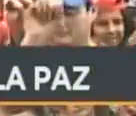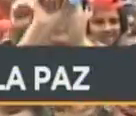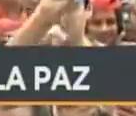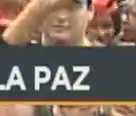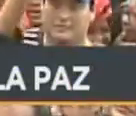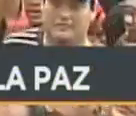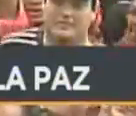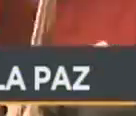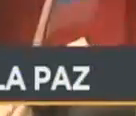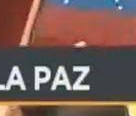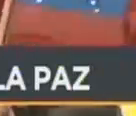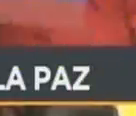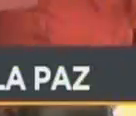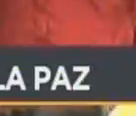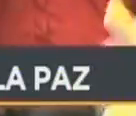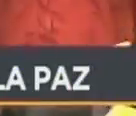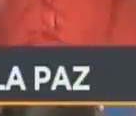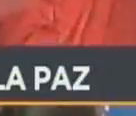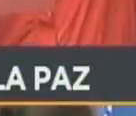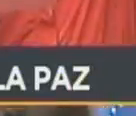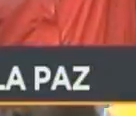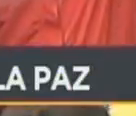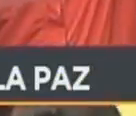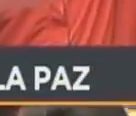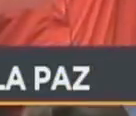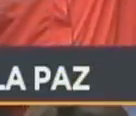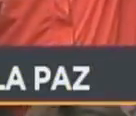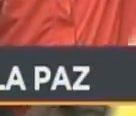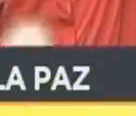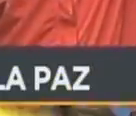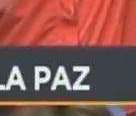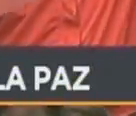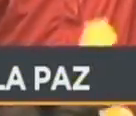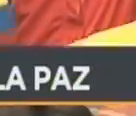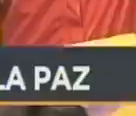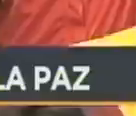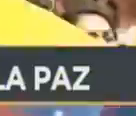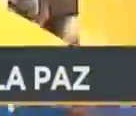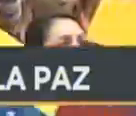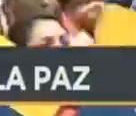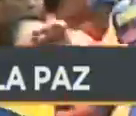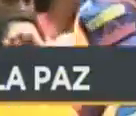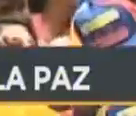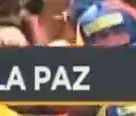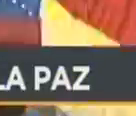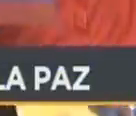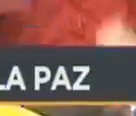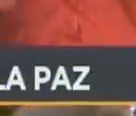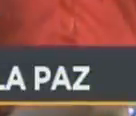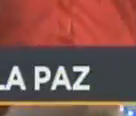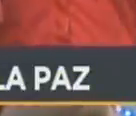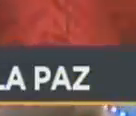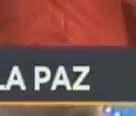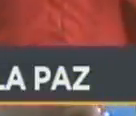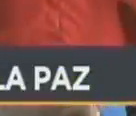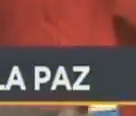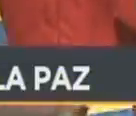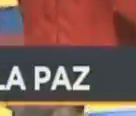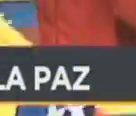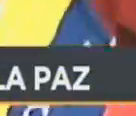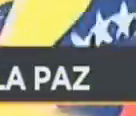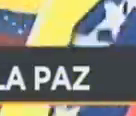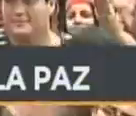del diputado Diosdado Cabello, primer vicepresidente del Partido Socialista de Venezuela. ¡Que viva la Asamblea